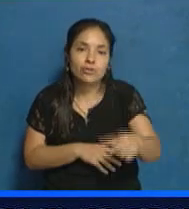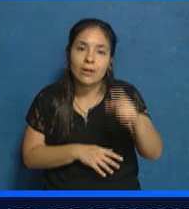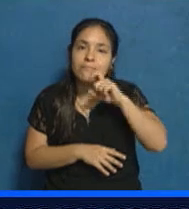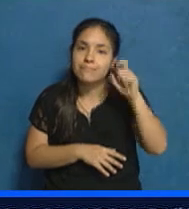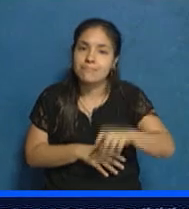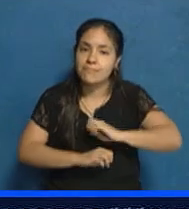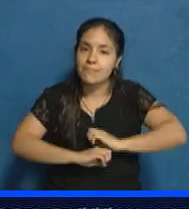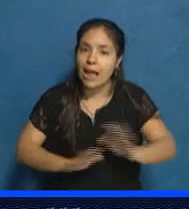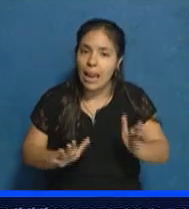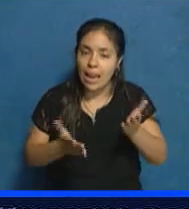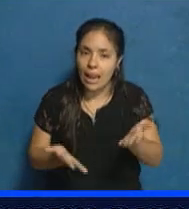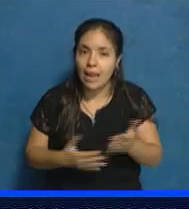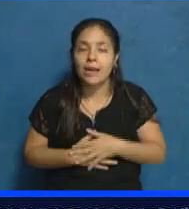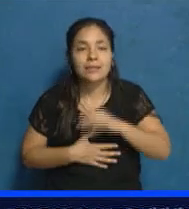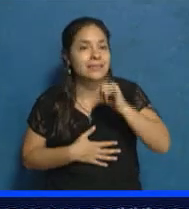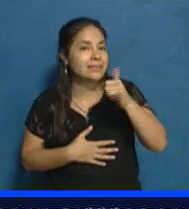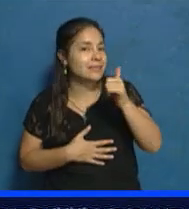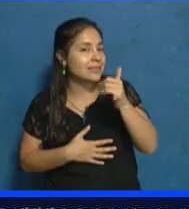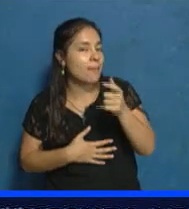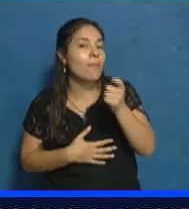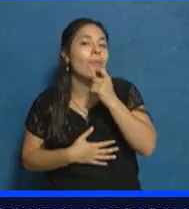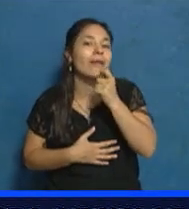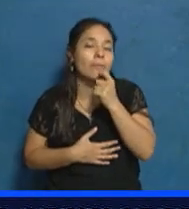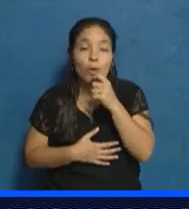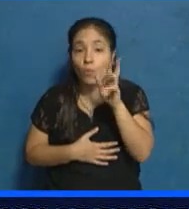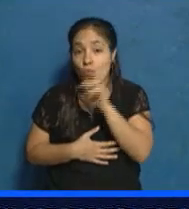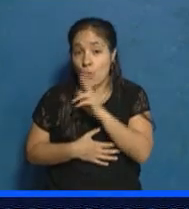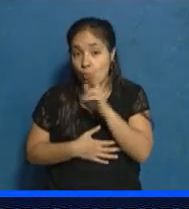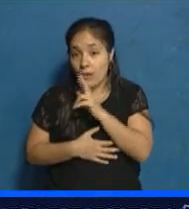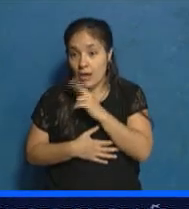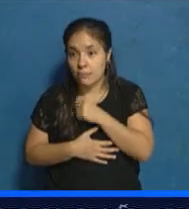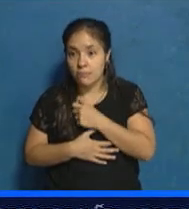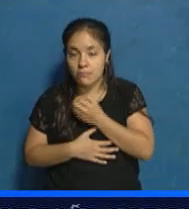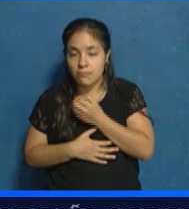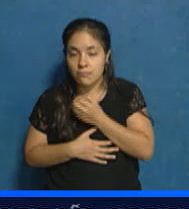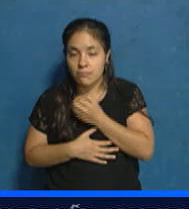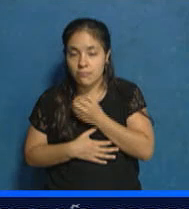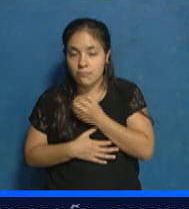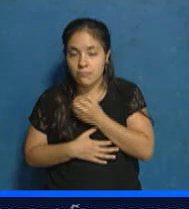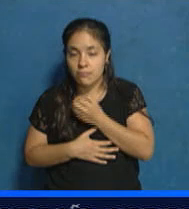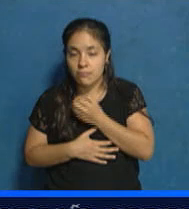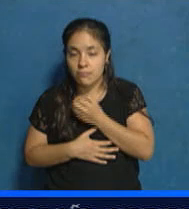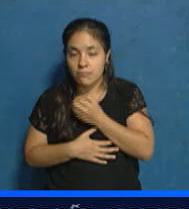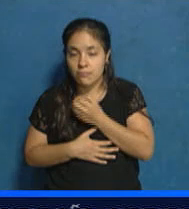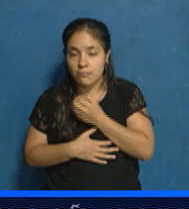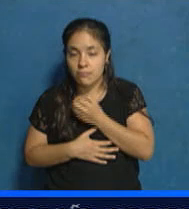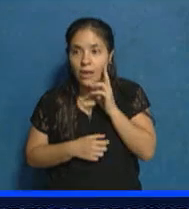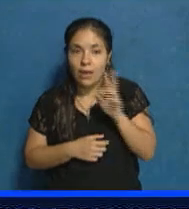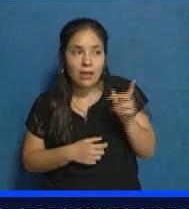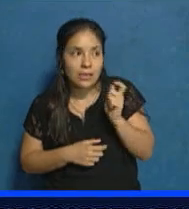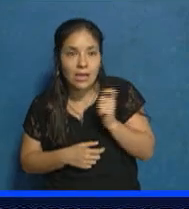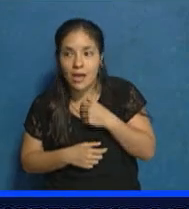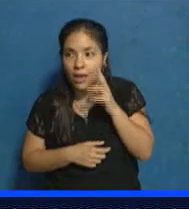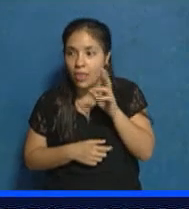en sus actos. Tal cual, es más, por ahí, por ejemplo, si la mujer no se animó a decir, o por ahí por estar nerviosa no quiso ver a la persona que le estaba